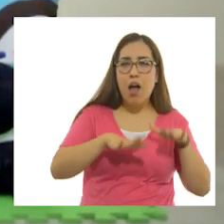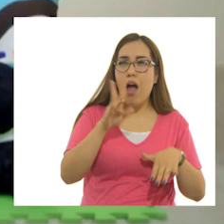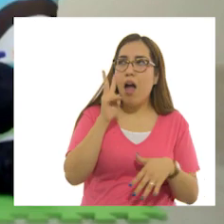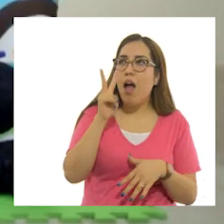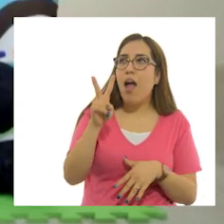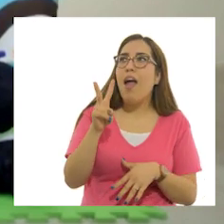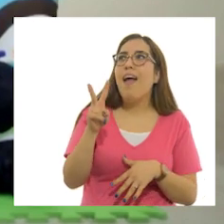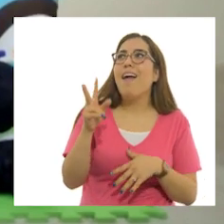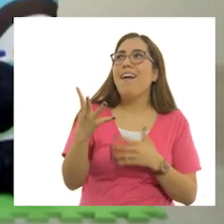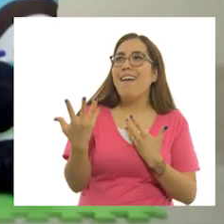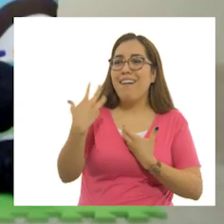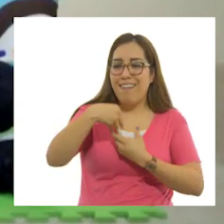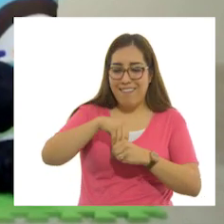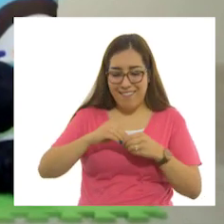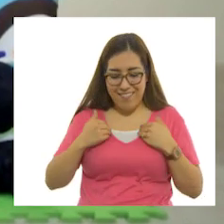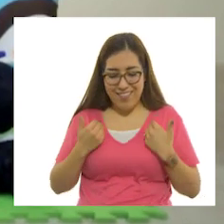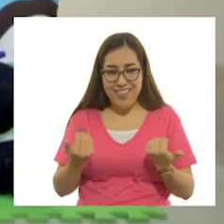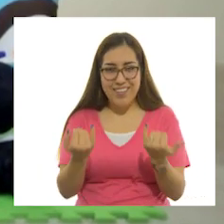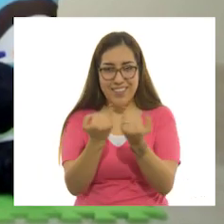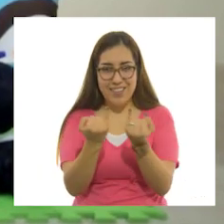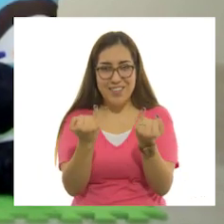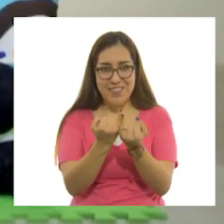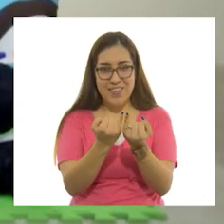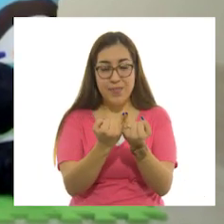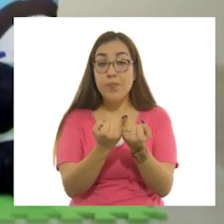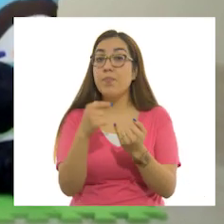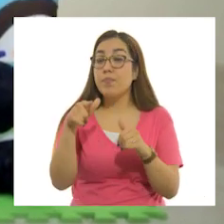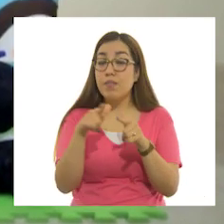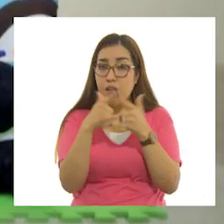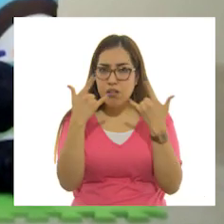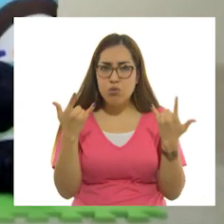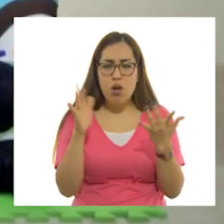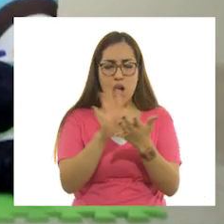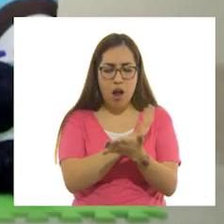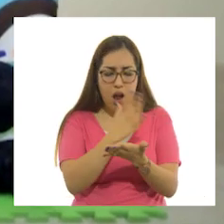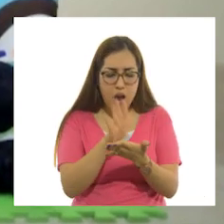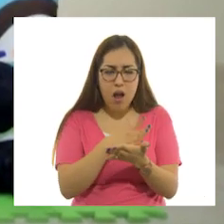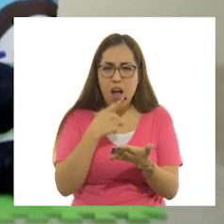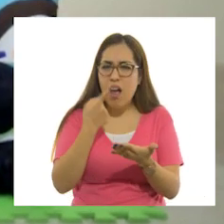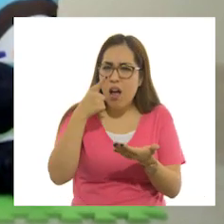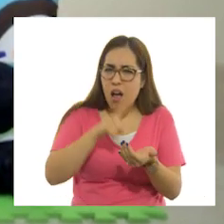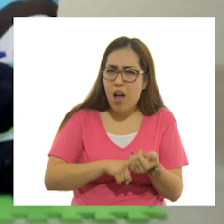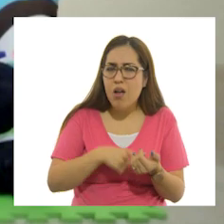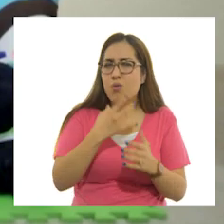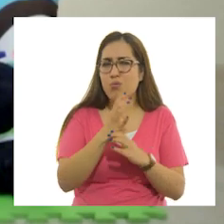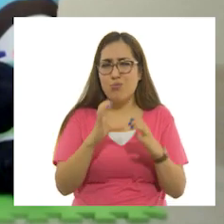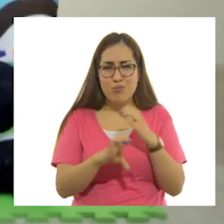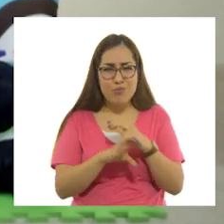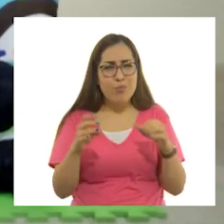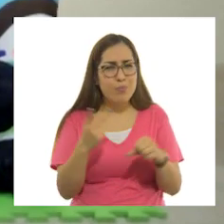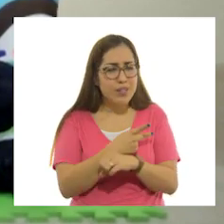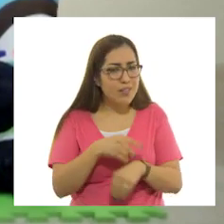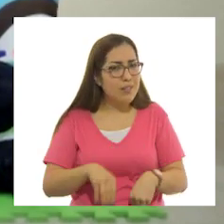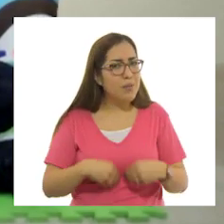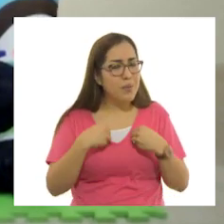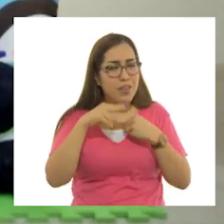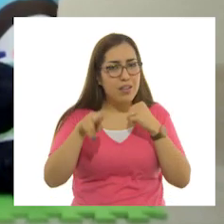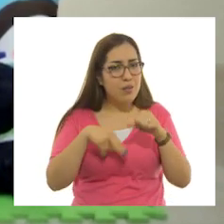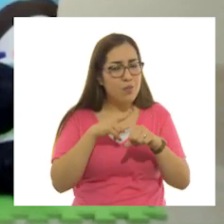sentimientos a través de los cuentos se representa en situaciones muy parecidas a la vida cotidiana